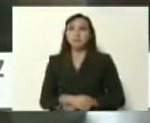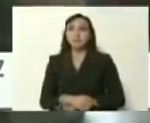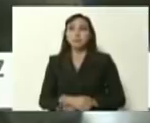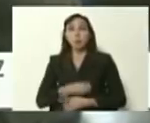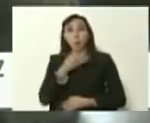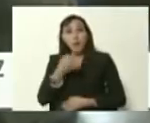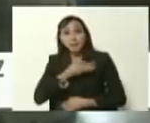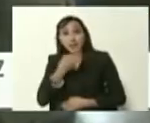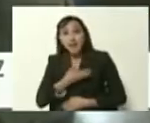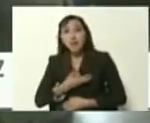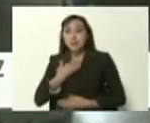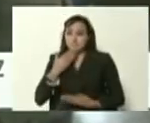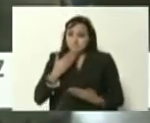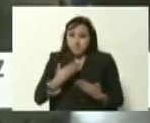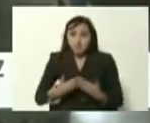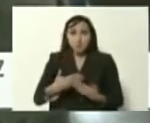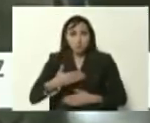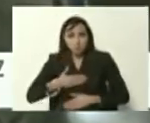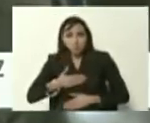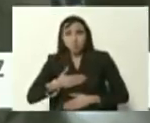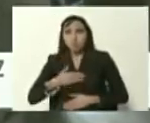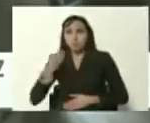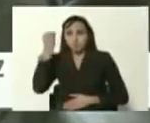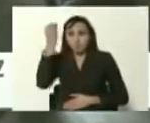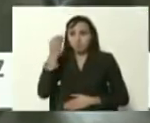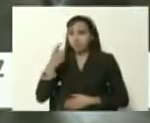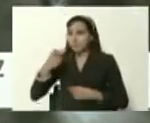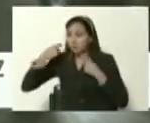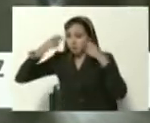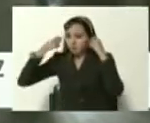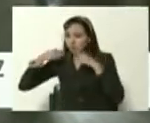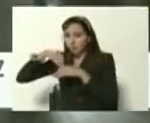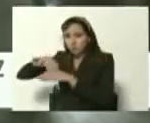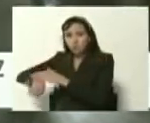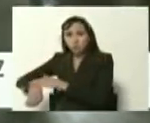Buenas tardes, pido permiso para retirarme el tapabocas.